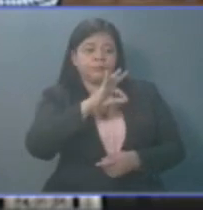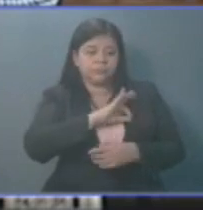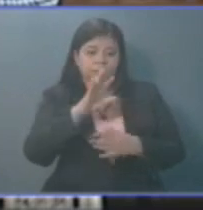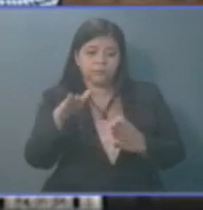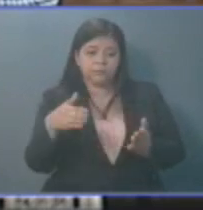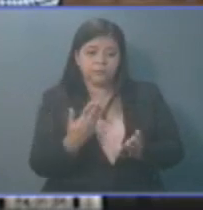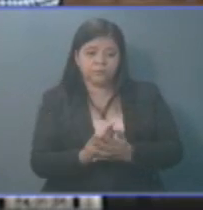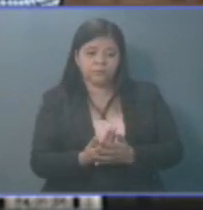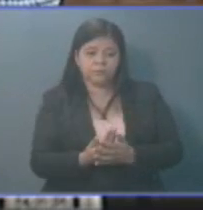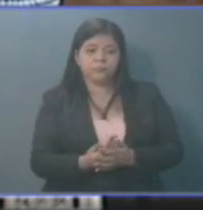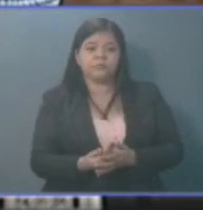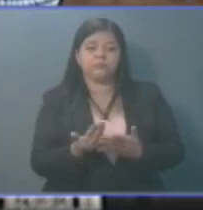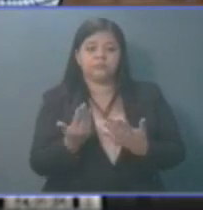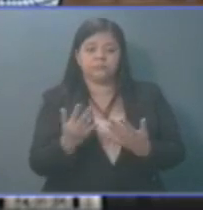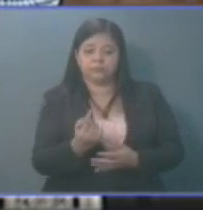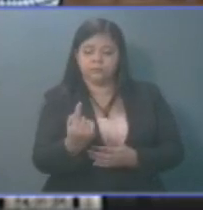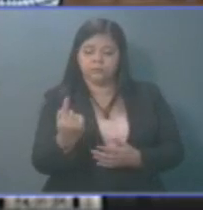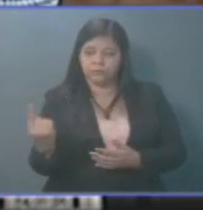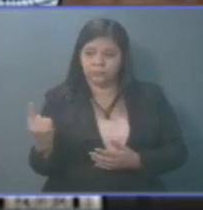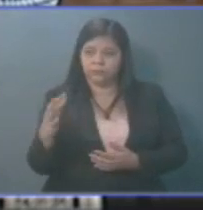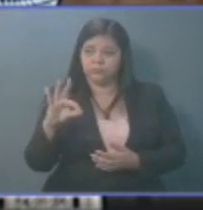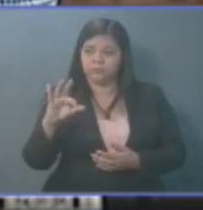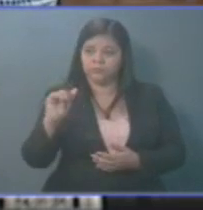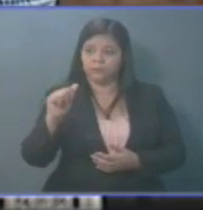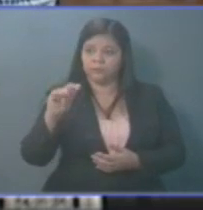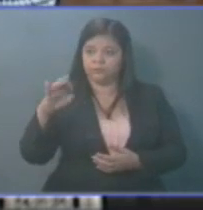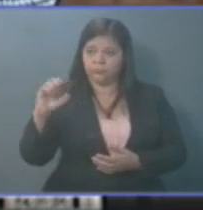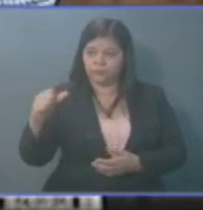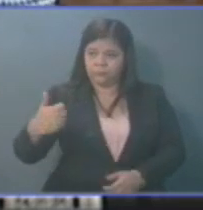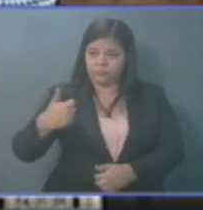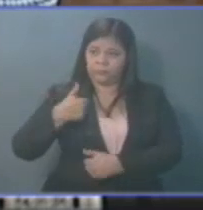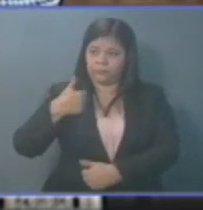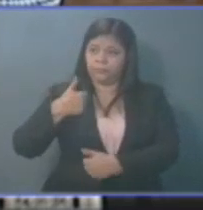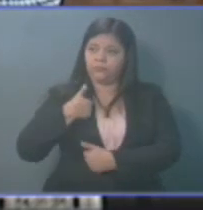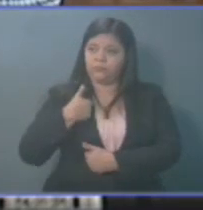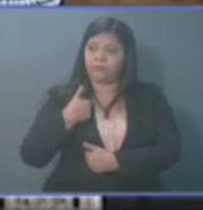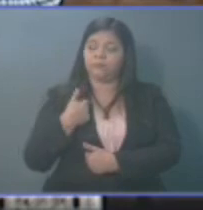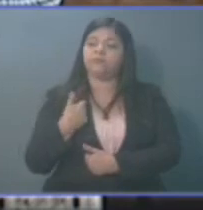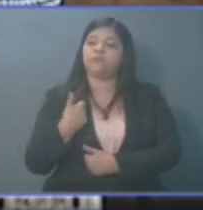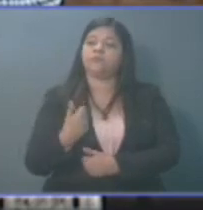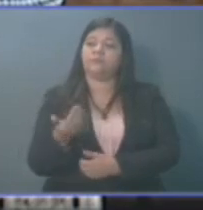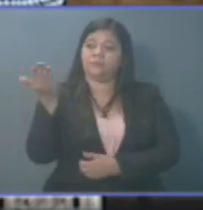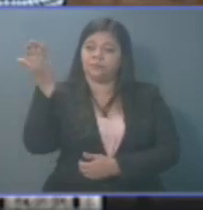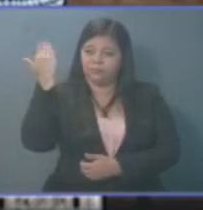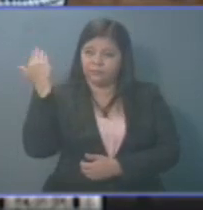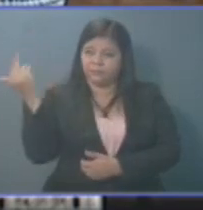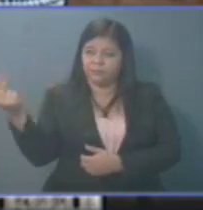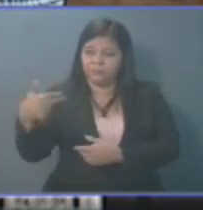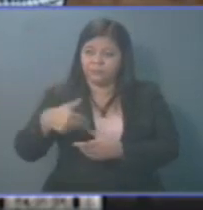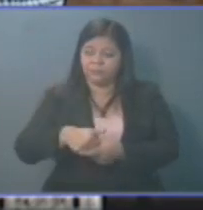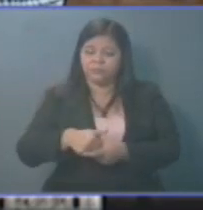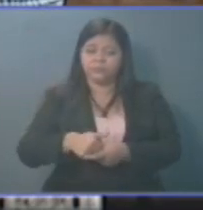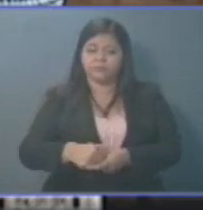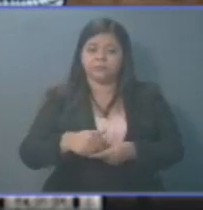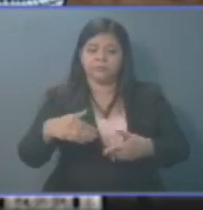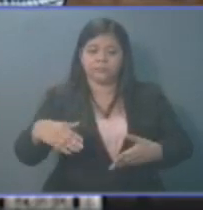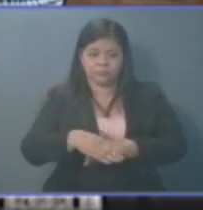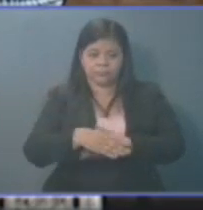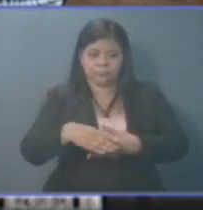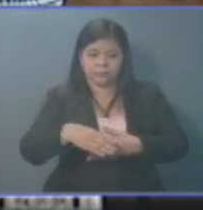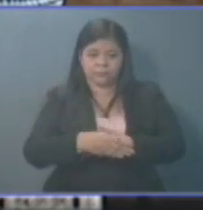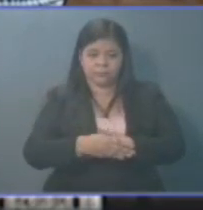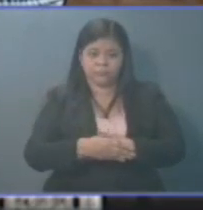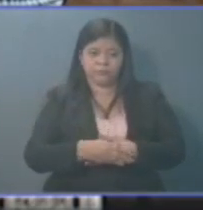prestaciones sociales de los veteranos militares de la Fuerza Armada y excombatientes del Frente Farabundo Martí para